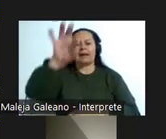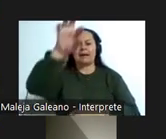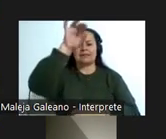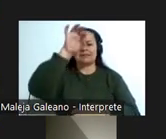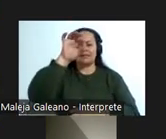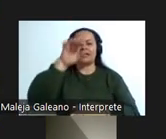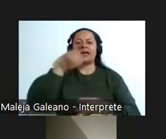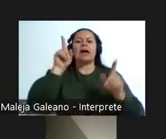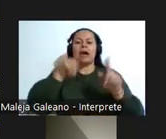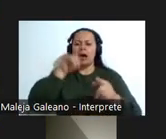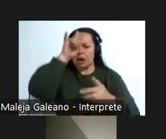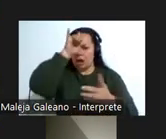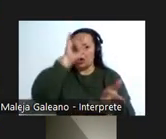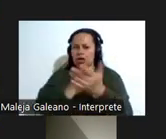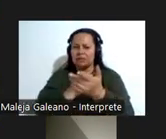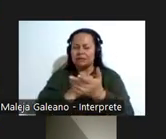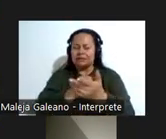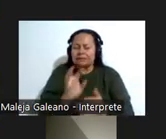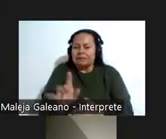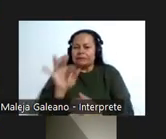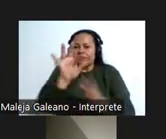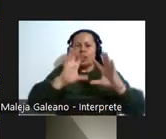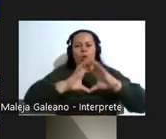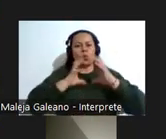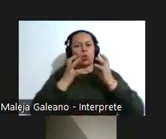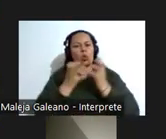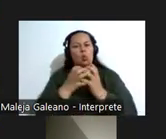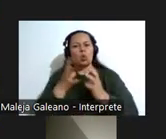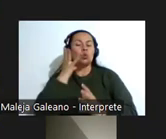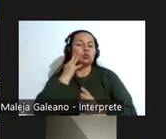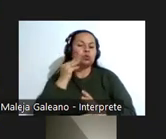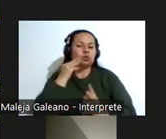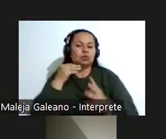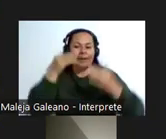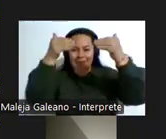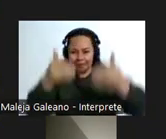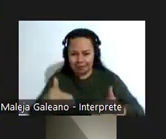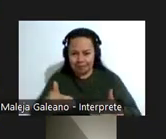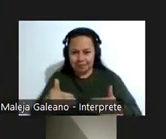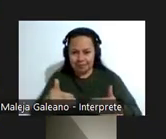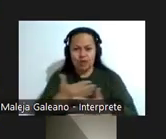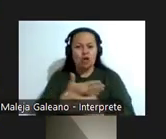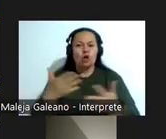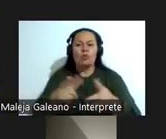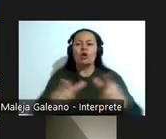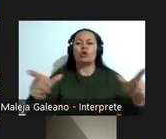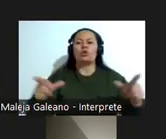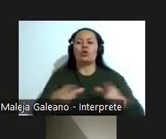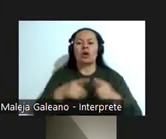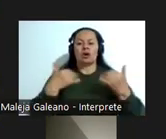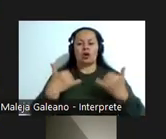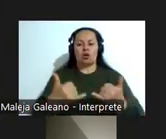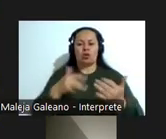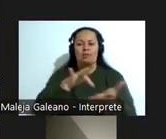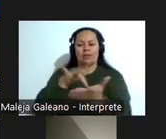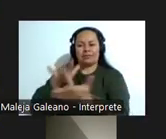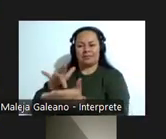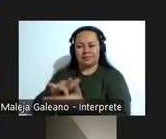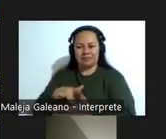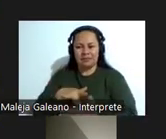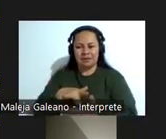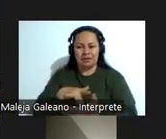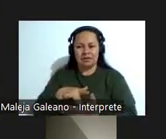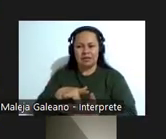del cáncer son grandes, o por ejemplo la experiencia de la discapacidad, que es el lugar que nos convoca hoy a conversar.